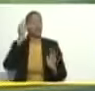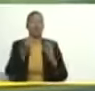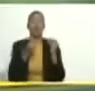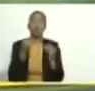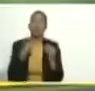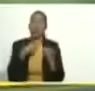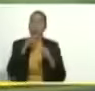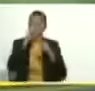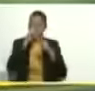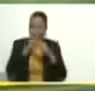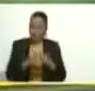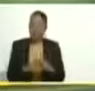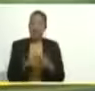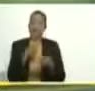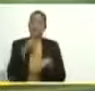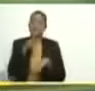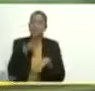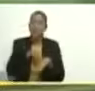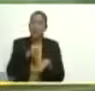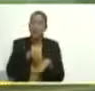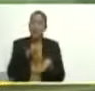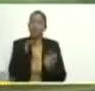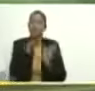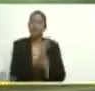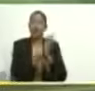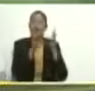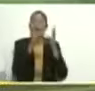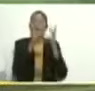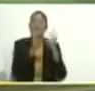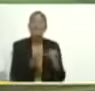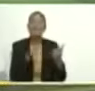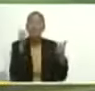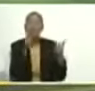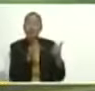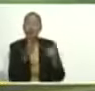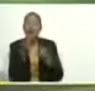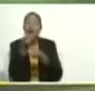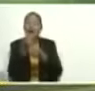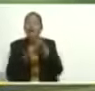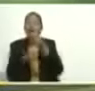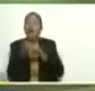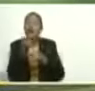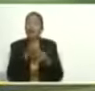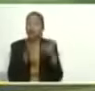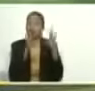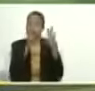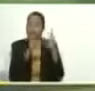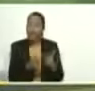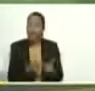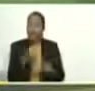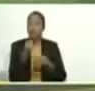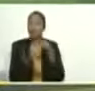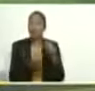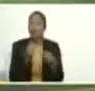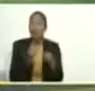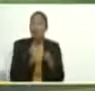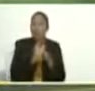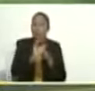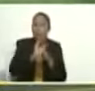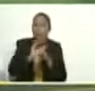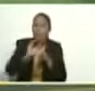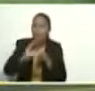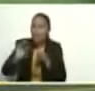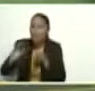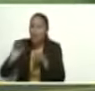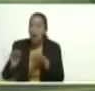honestidad en la administración de los recursos, la multiplicación de los recursos, como